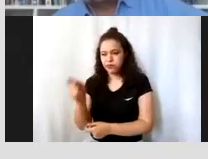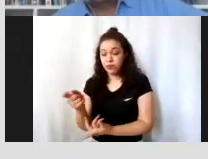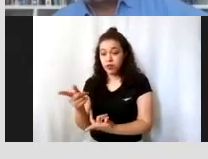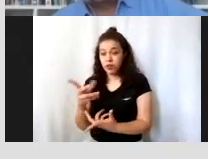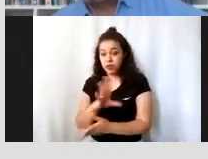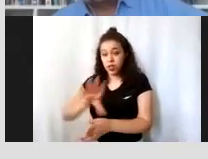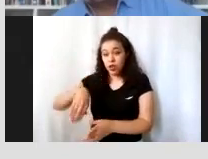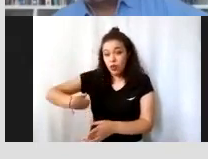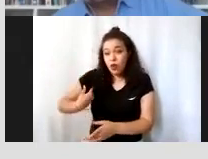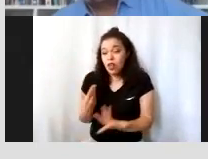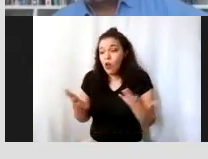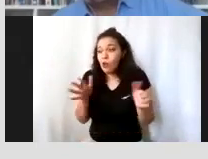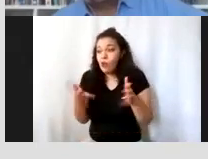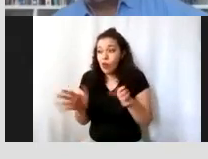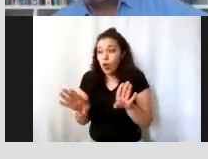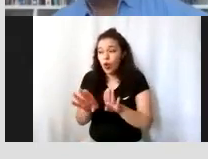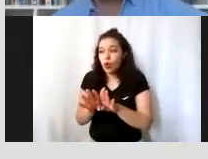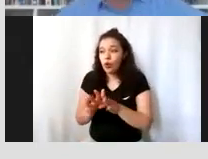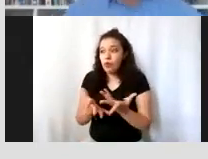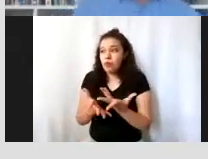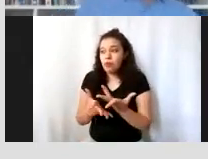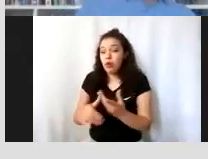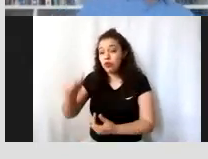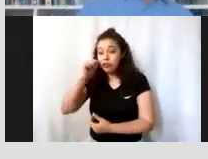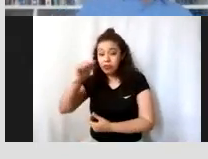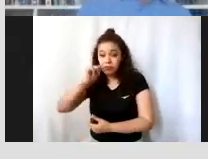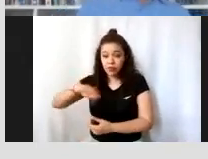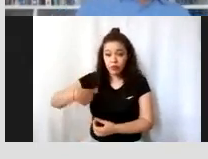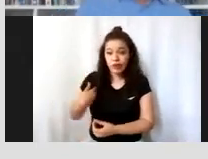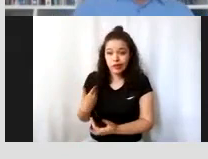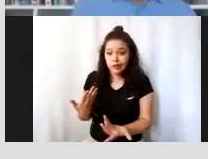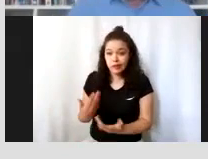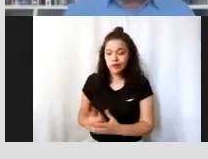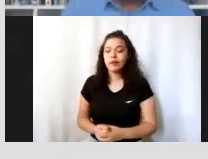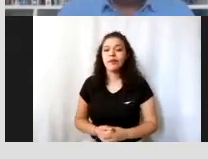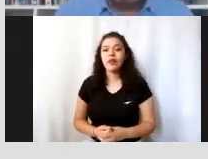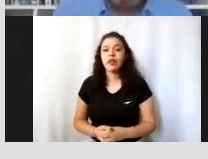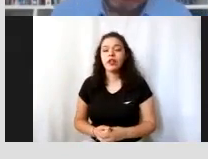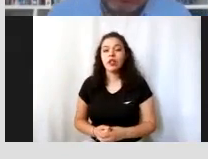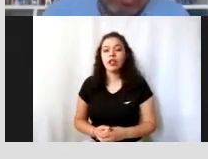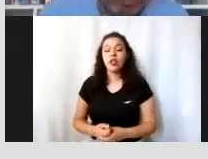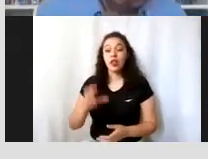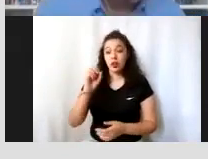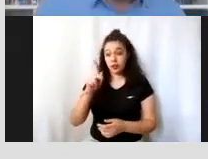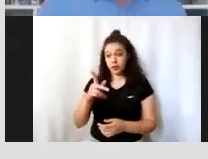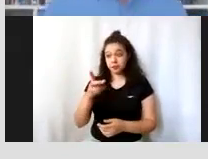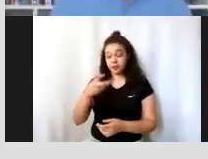como hay históricos, vamos a decir. Ok. Es muy interesante tu pregunta, Paulina, porque